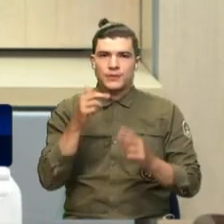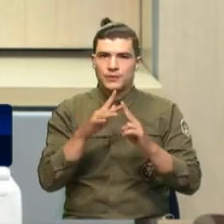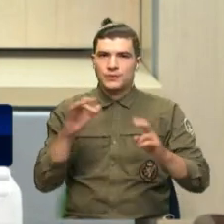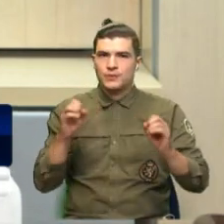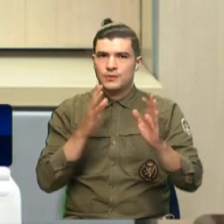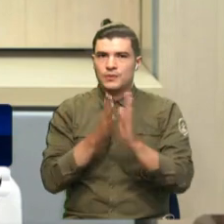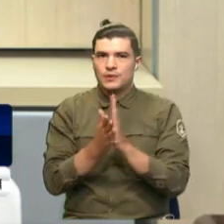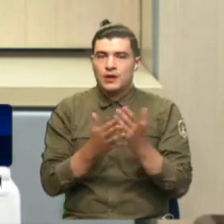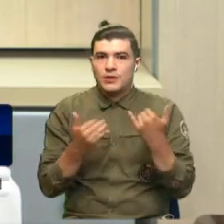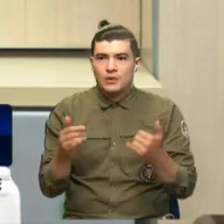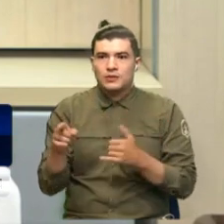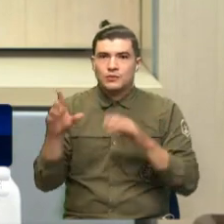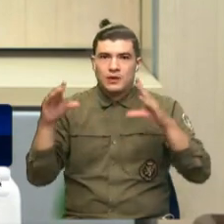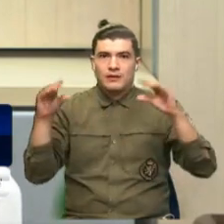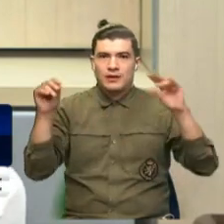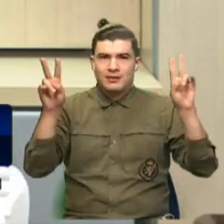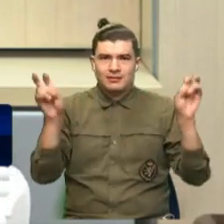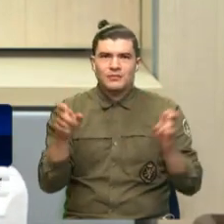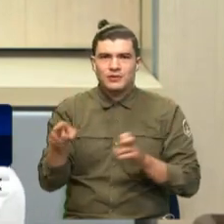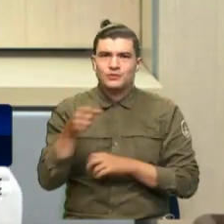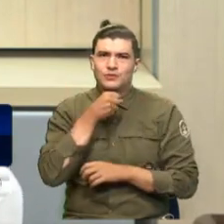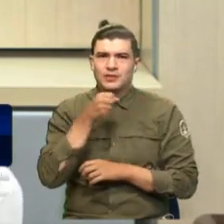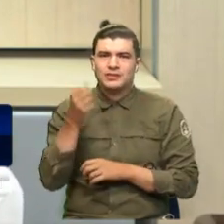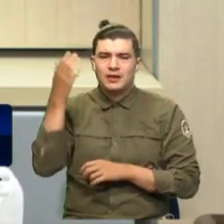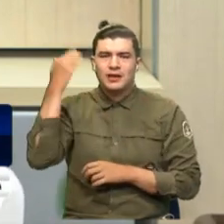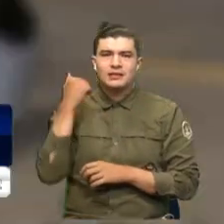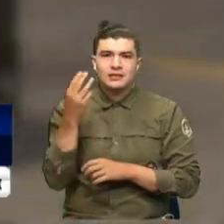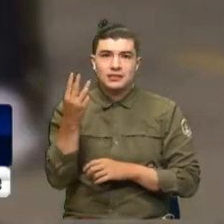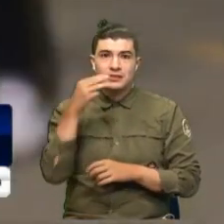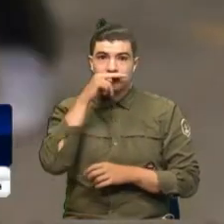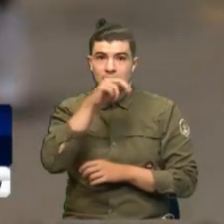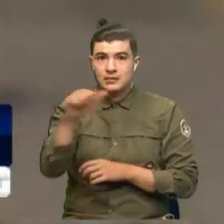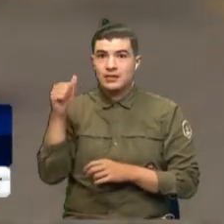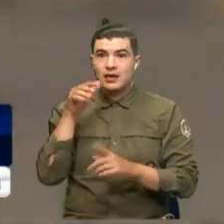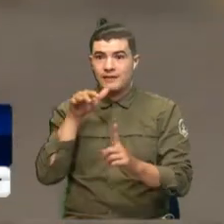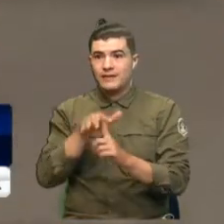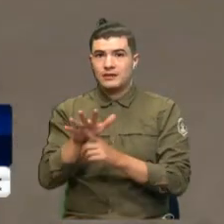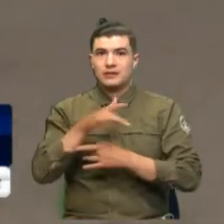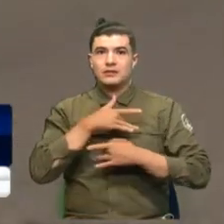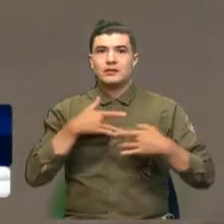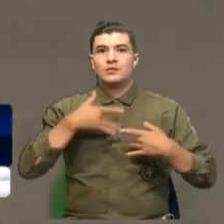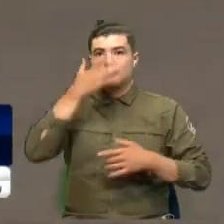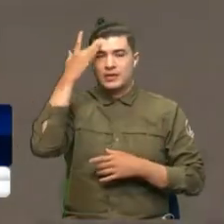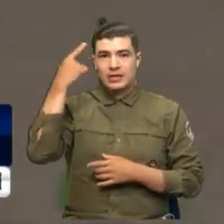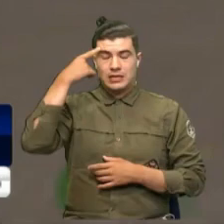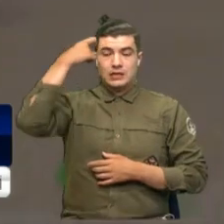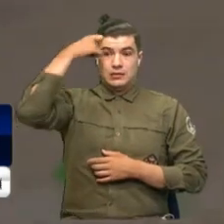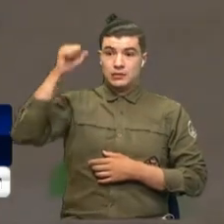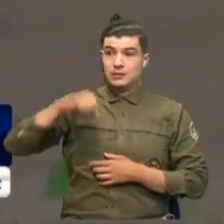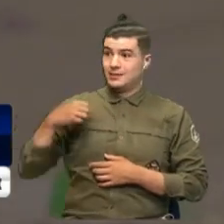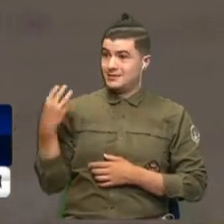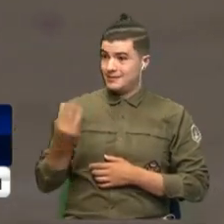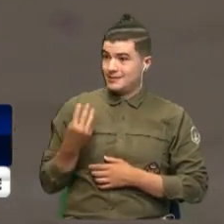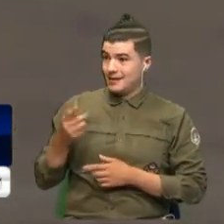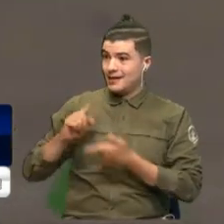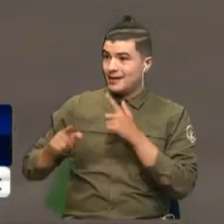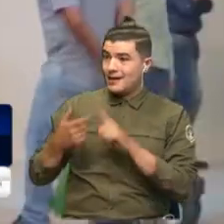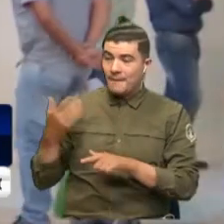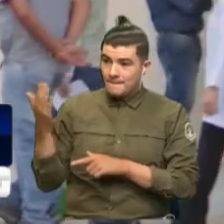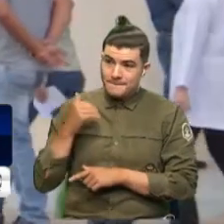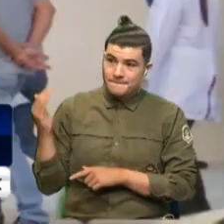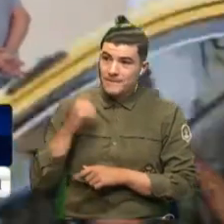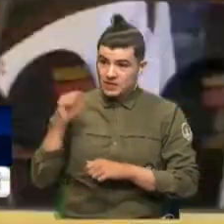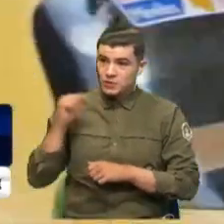compraron cada una sus tres tintas de 10 tabletas y empezaron a tomarse las una de las niñas sólo ingirió 10 cápsulas y fue dada de alta horas después